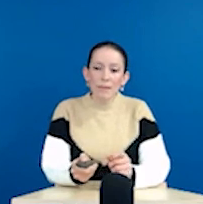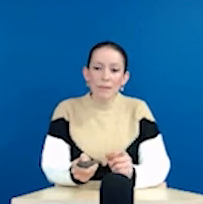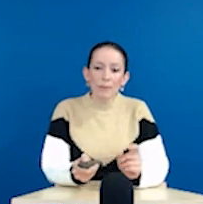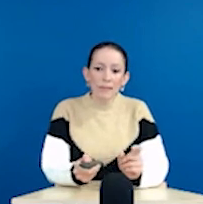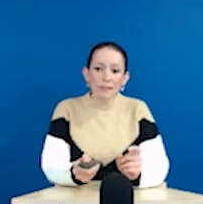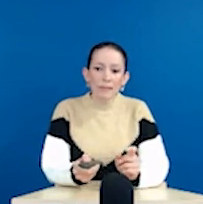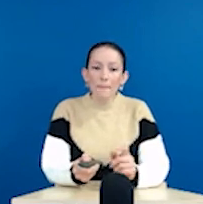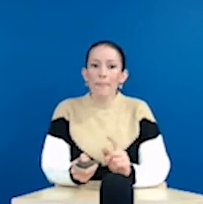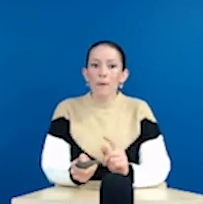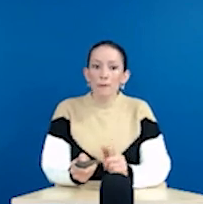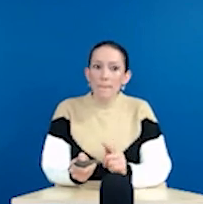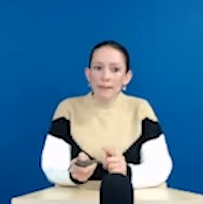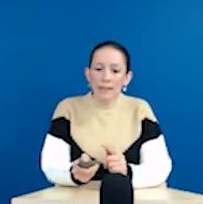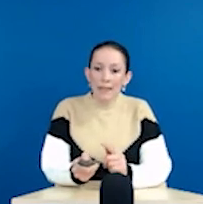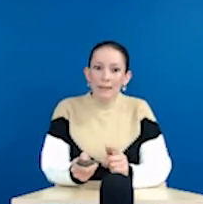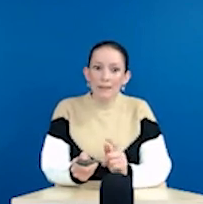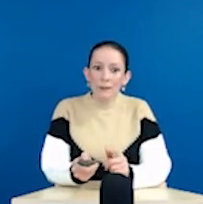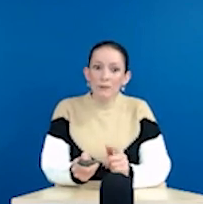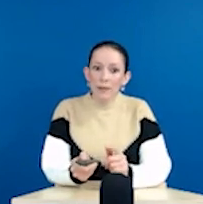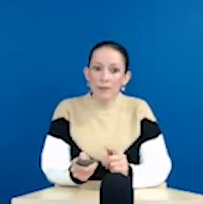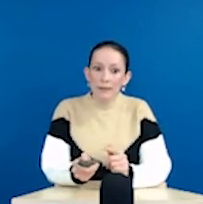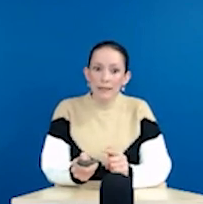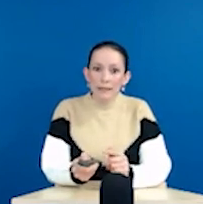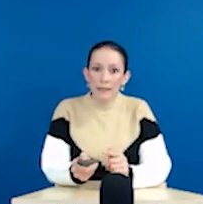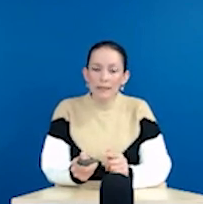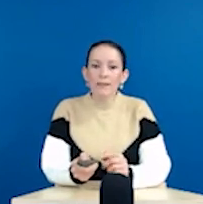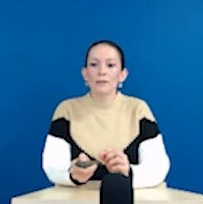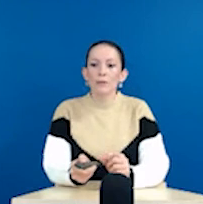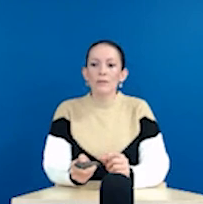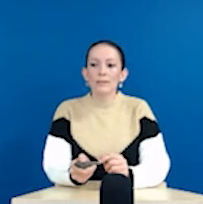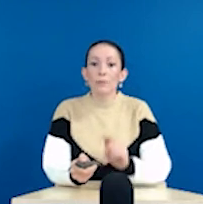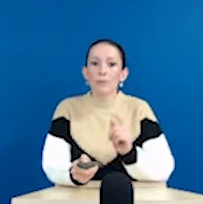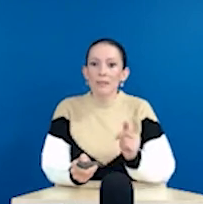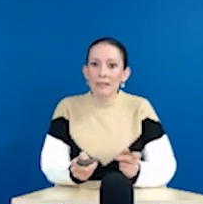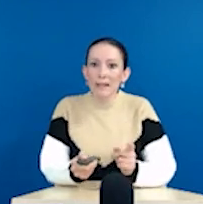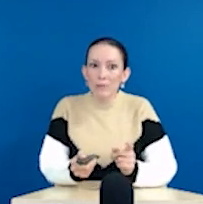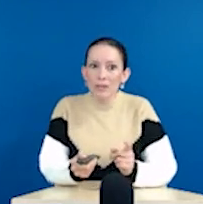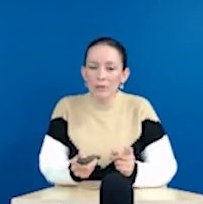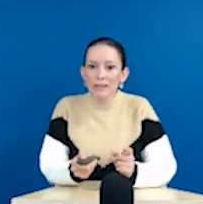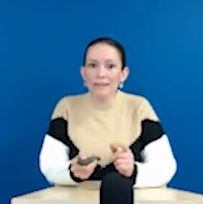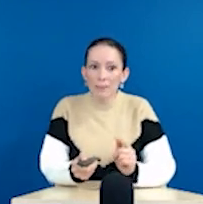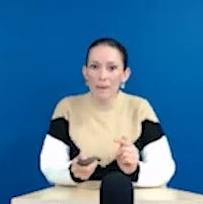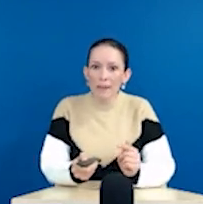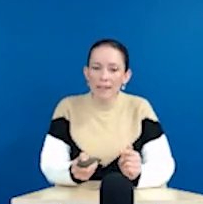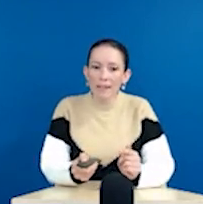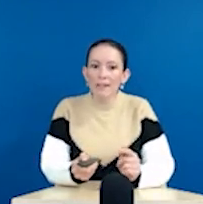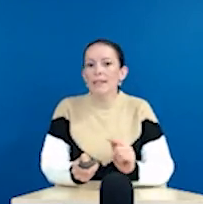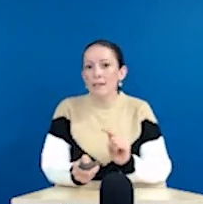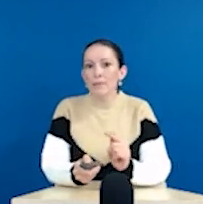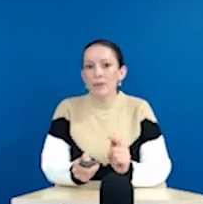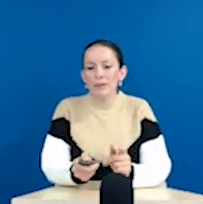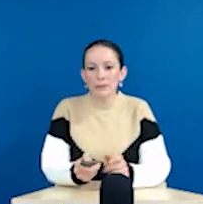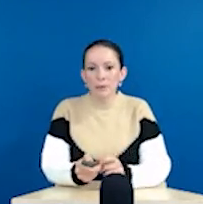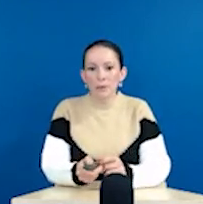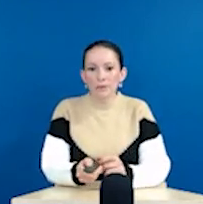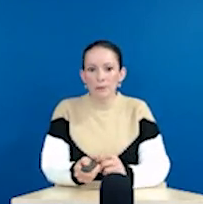tienen una anemia importante, obviamente hay alteración en su frecuencia cardíaca. Entonces podemos detectar muchas cosas que se puedan venir